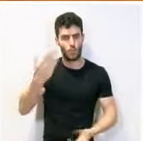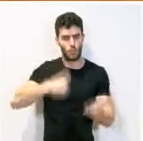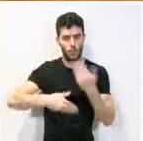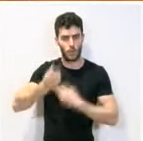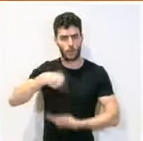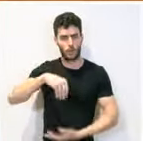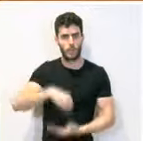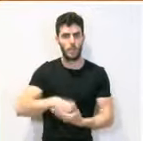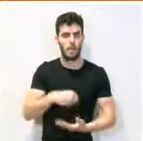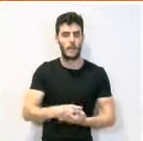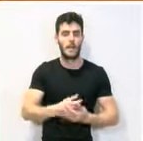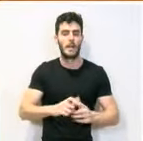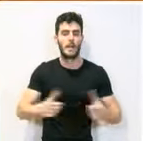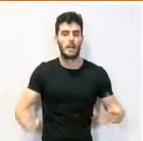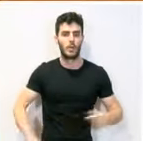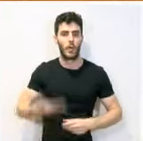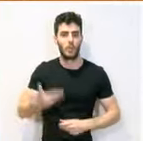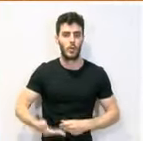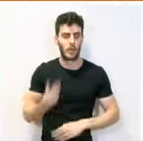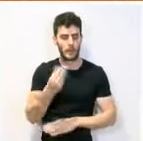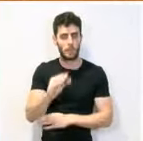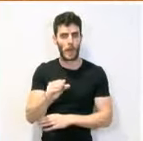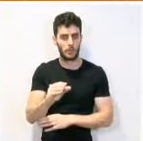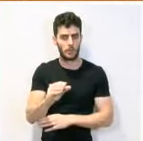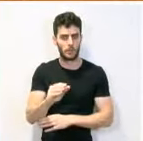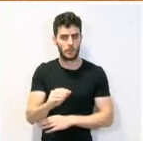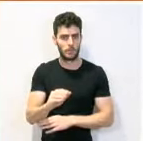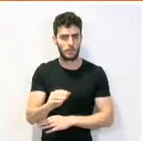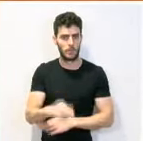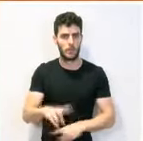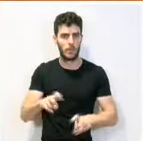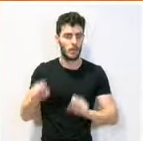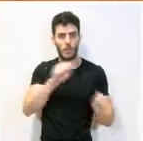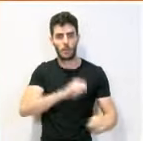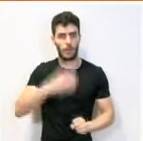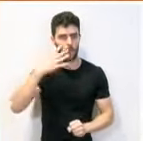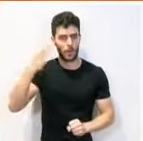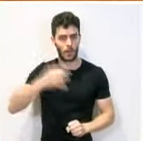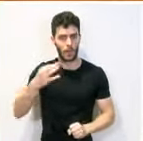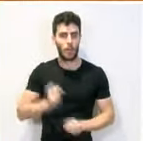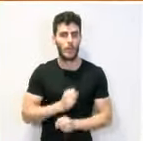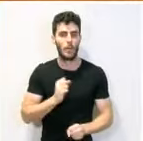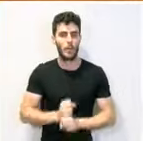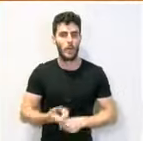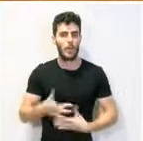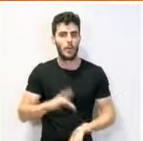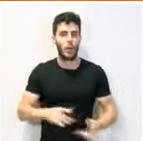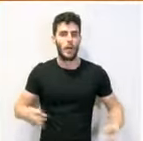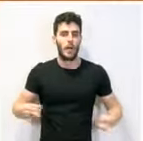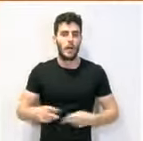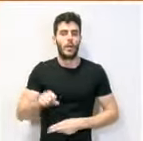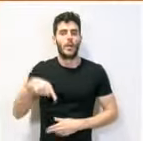ese incremento importante en la partida de prevención de riesgos laborales, después de los